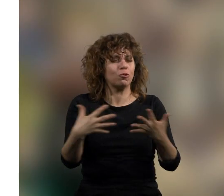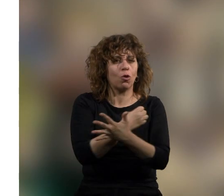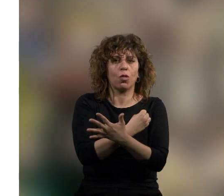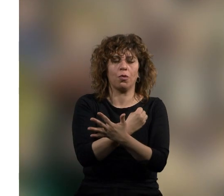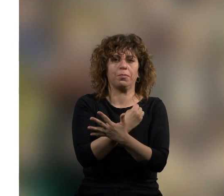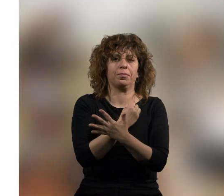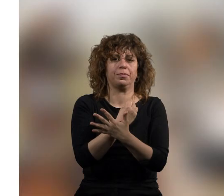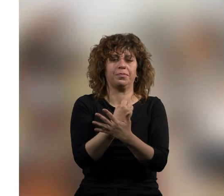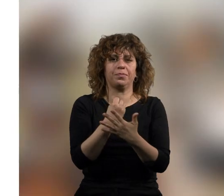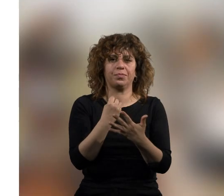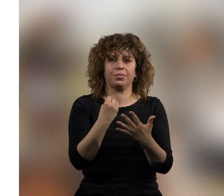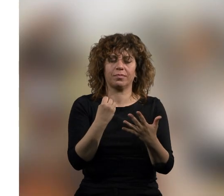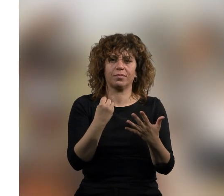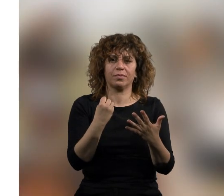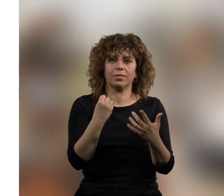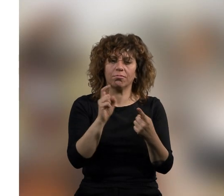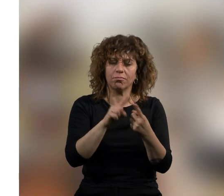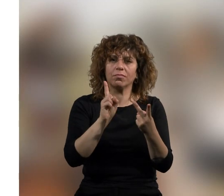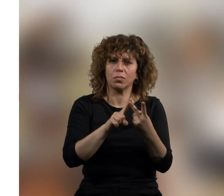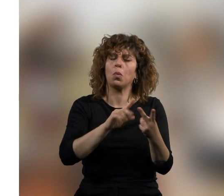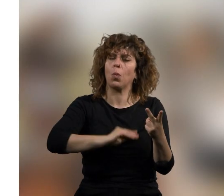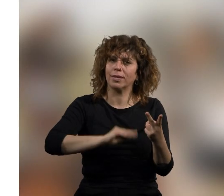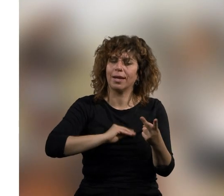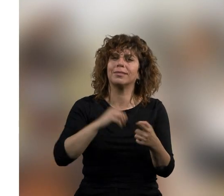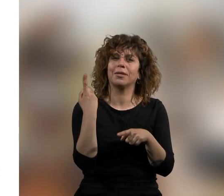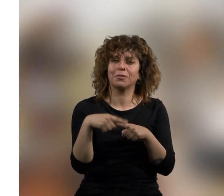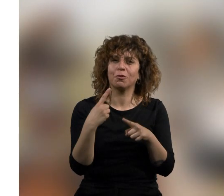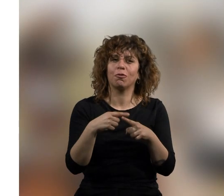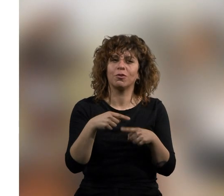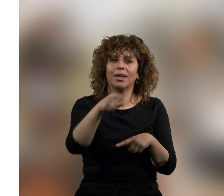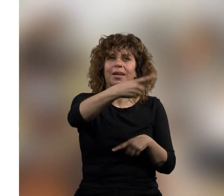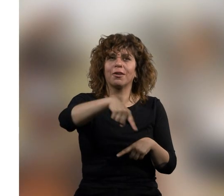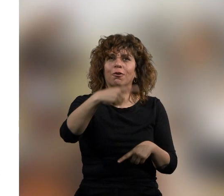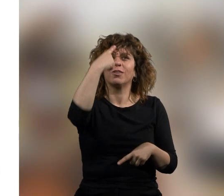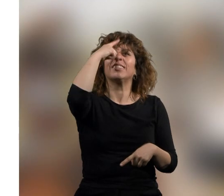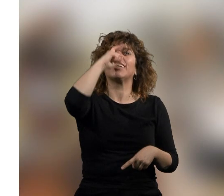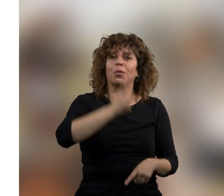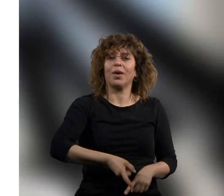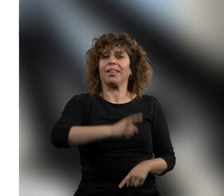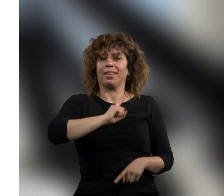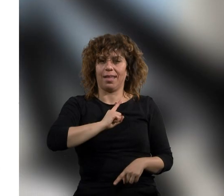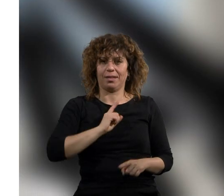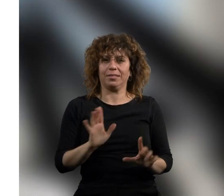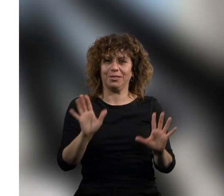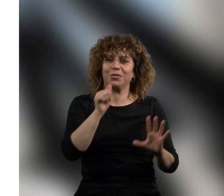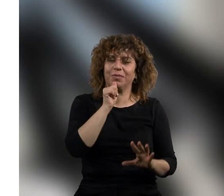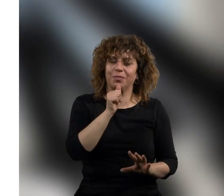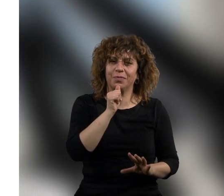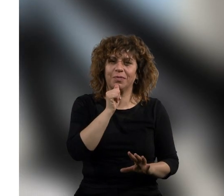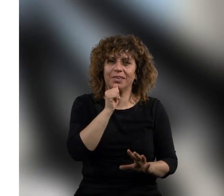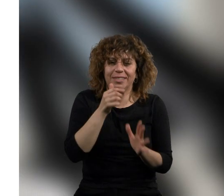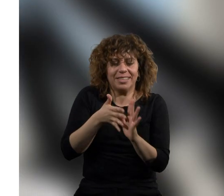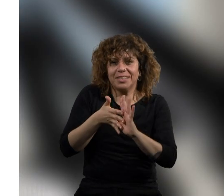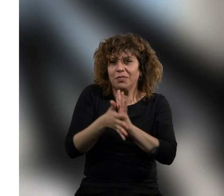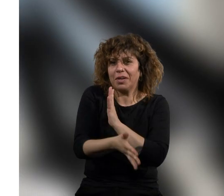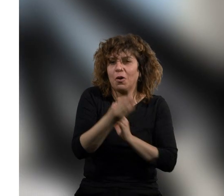ha habido pues bastantes cosas y parece que la gente todavía se acuerda de mí allá, con lo cual pues miel sobre